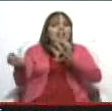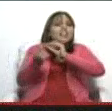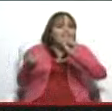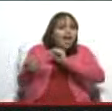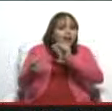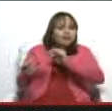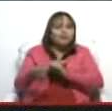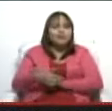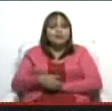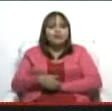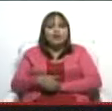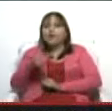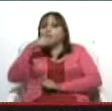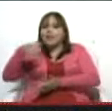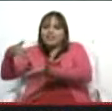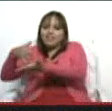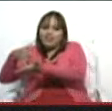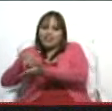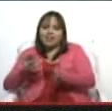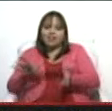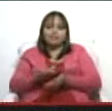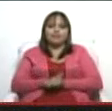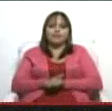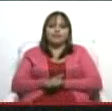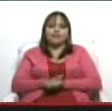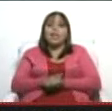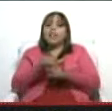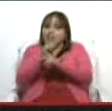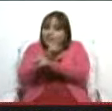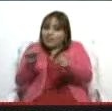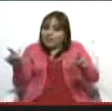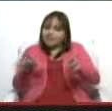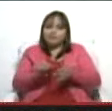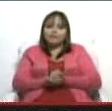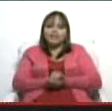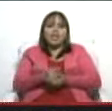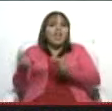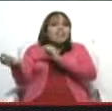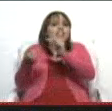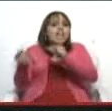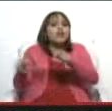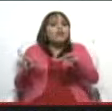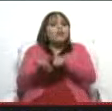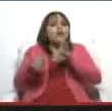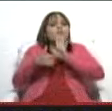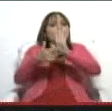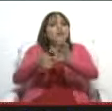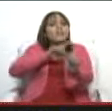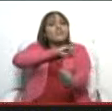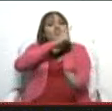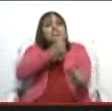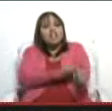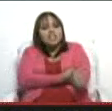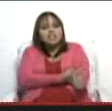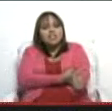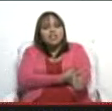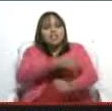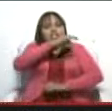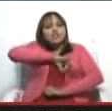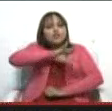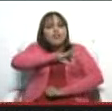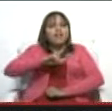sinónimo de debilidad. Por el contrario, diálogo es la expresión de la fortaleza actual de la